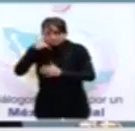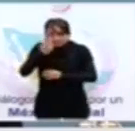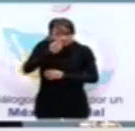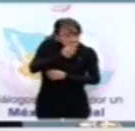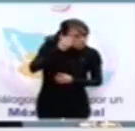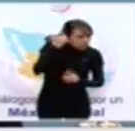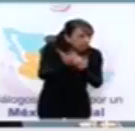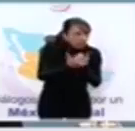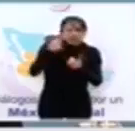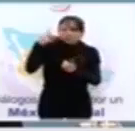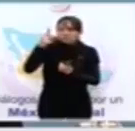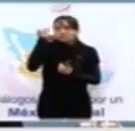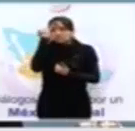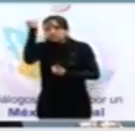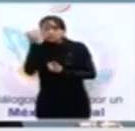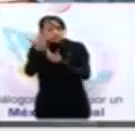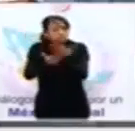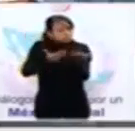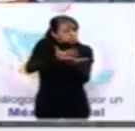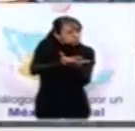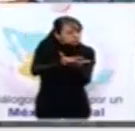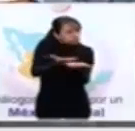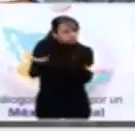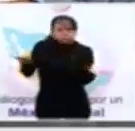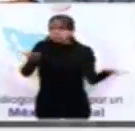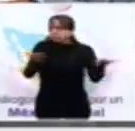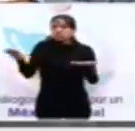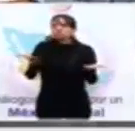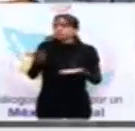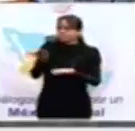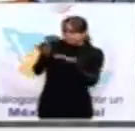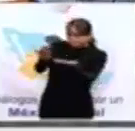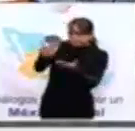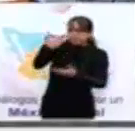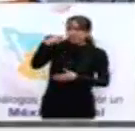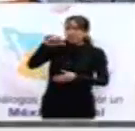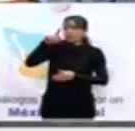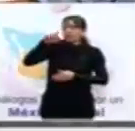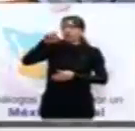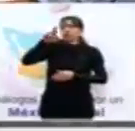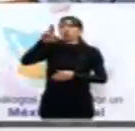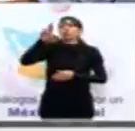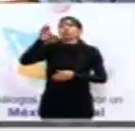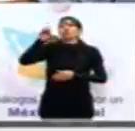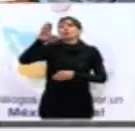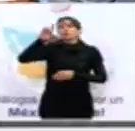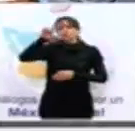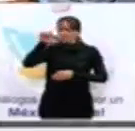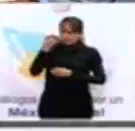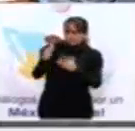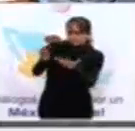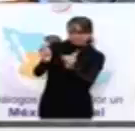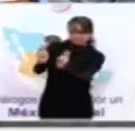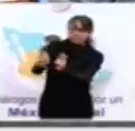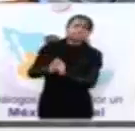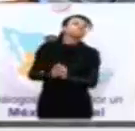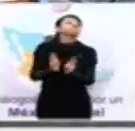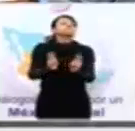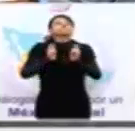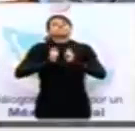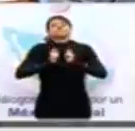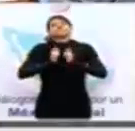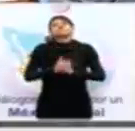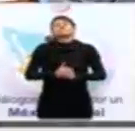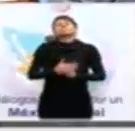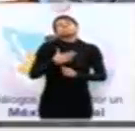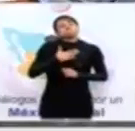propuesta el día de hoy? Héctor Robles Berlanga, gracias. Yo plantearía tres